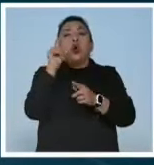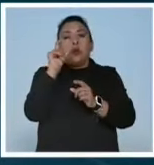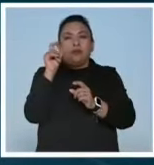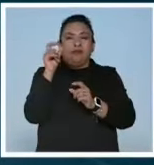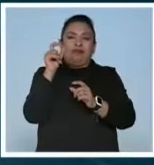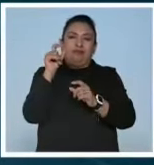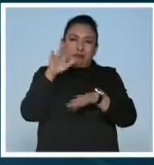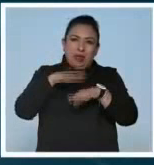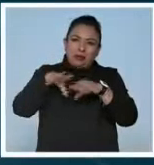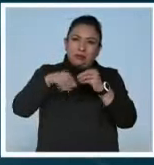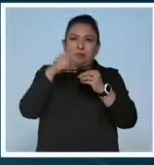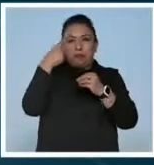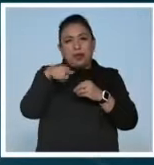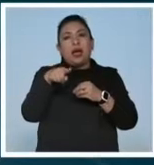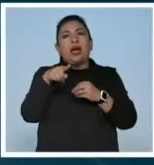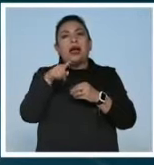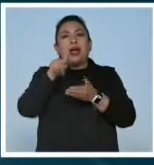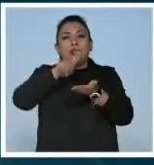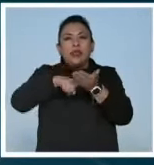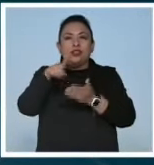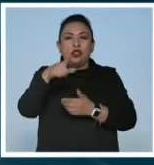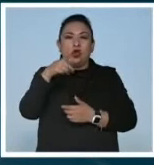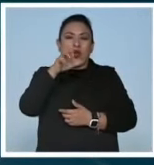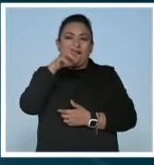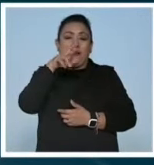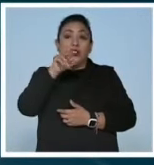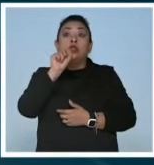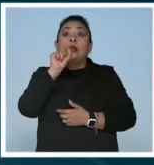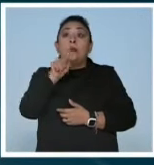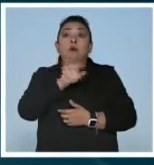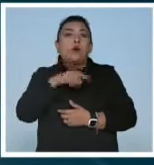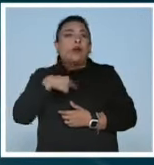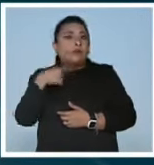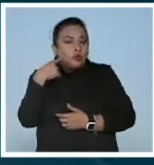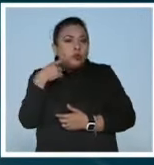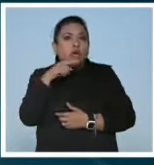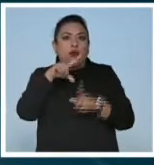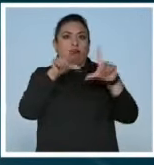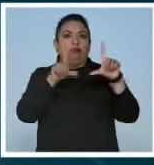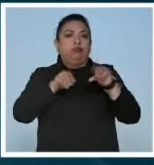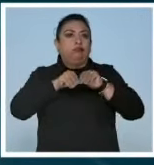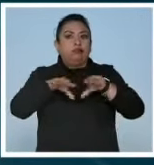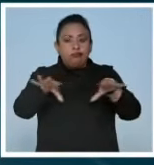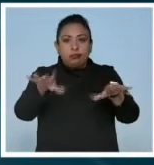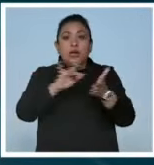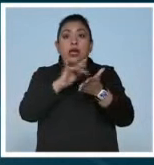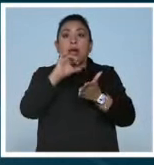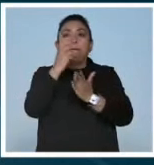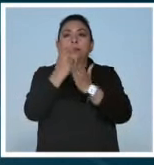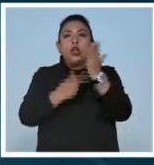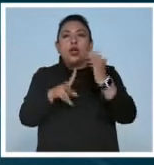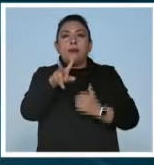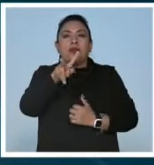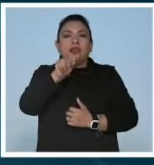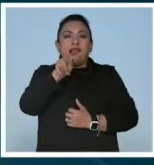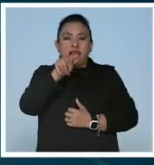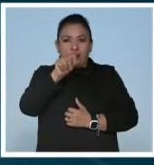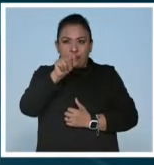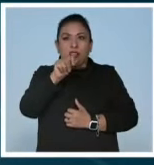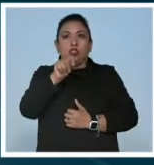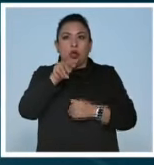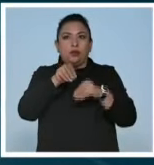monto adicional para la grabación en estudio de su pieza y la posibilidad de ser escuchada a nivel nacional. gracias a un programa de televisión que